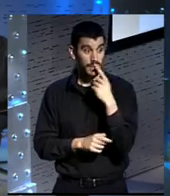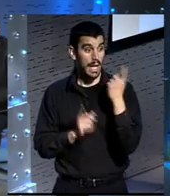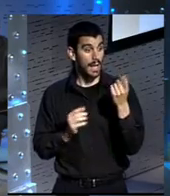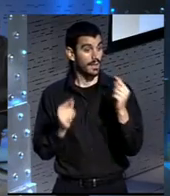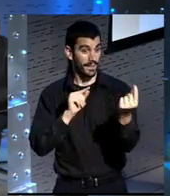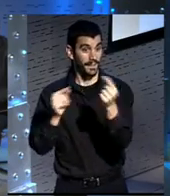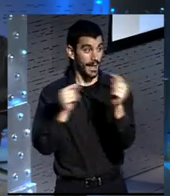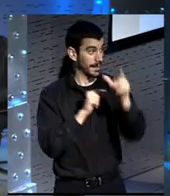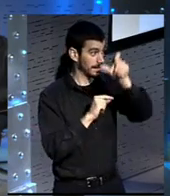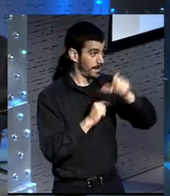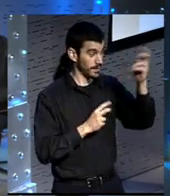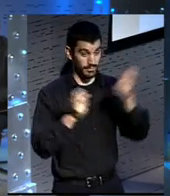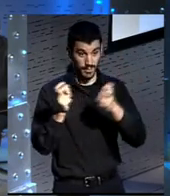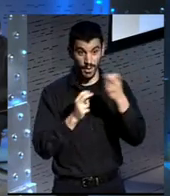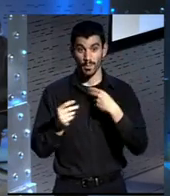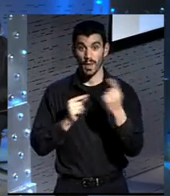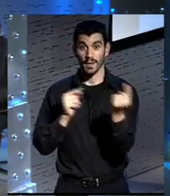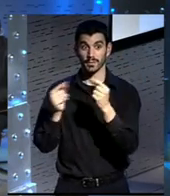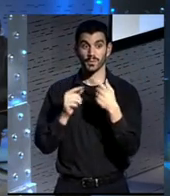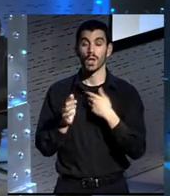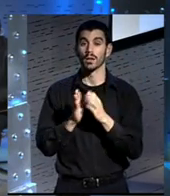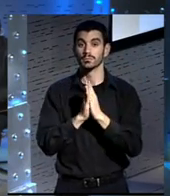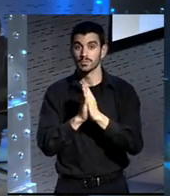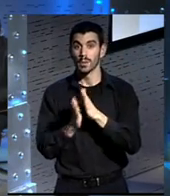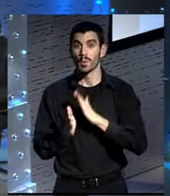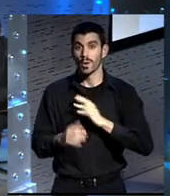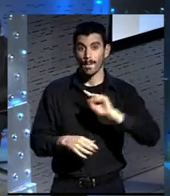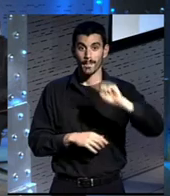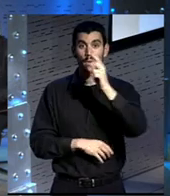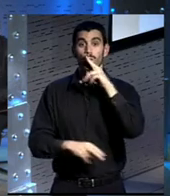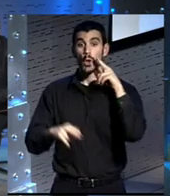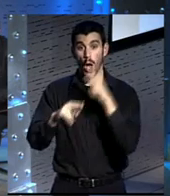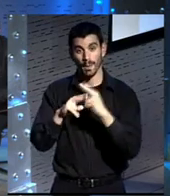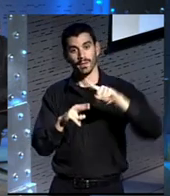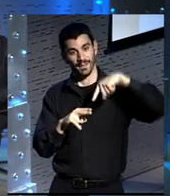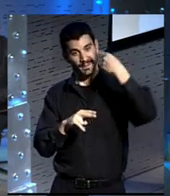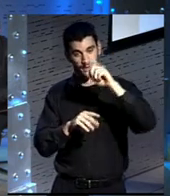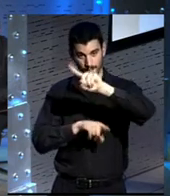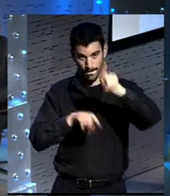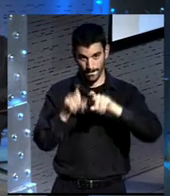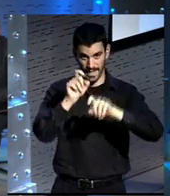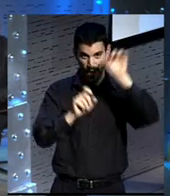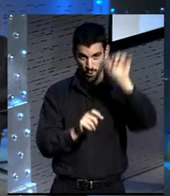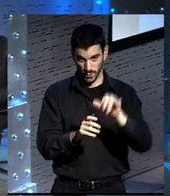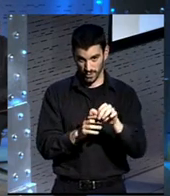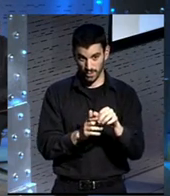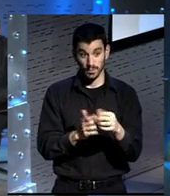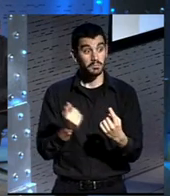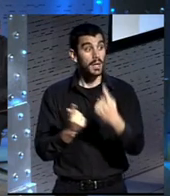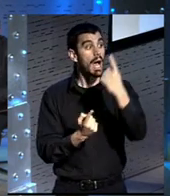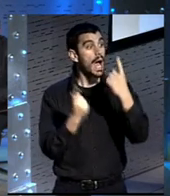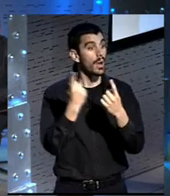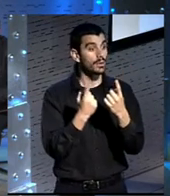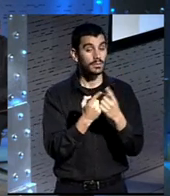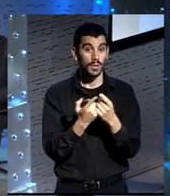que ustedes, los que están aquí presentes, puedan hacer su pregunta. Les pido que se identifiquen y planteen la pregunta que deseen para alguno de ellos o para